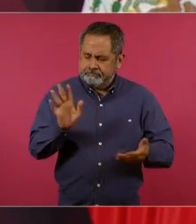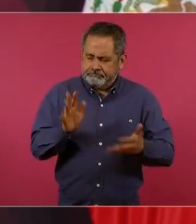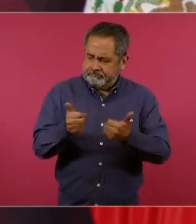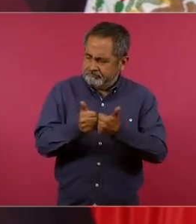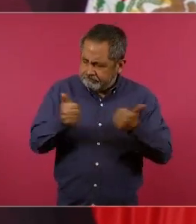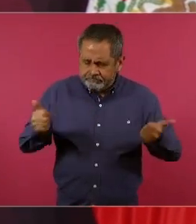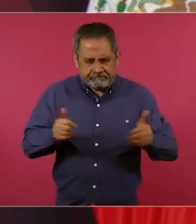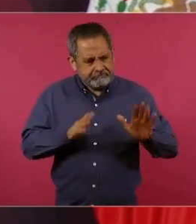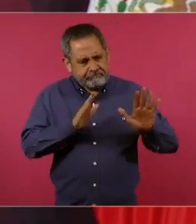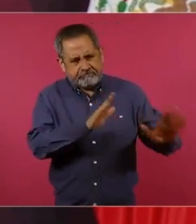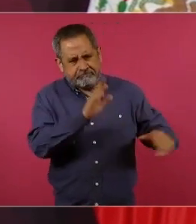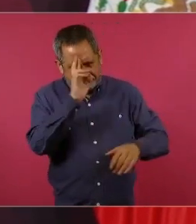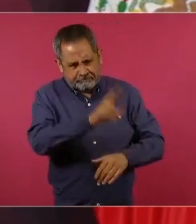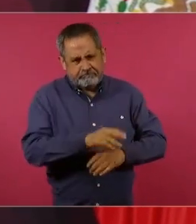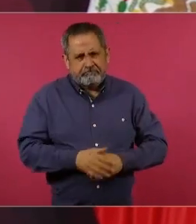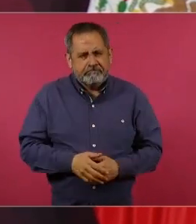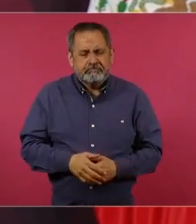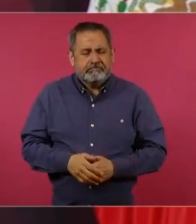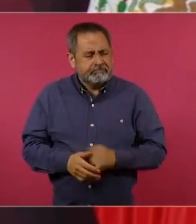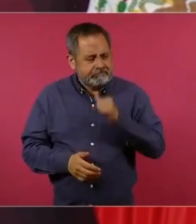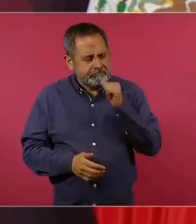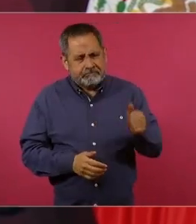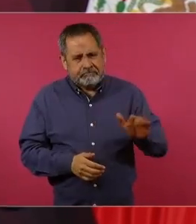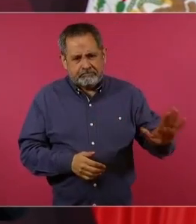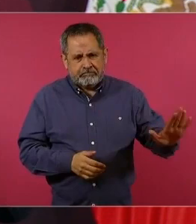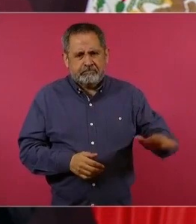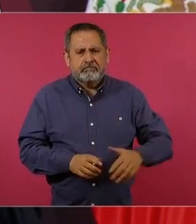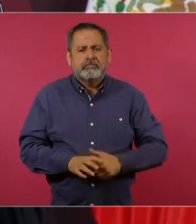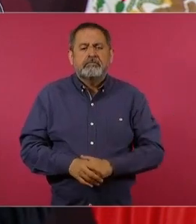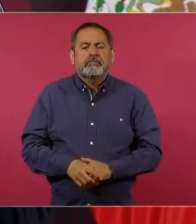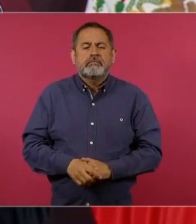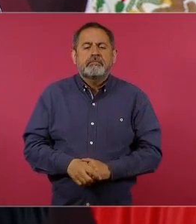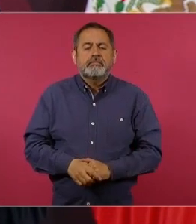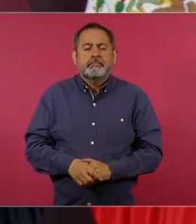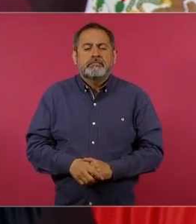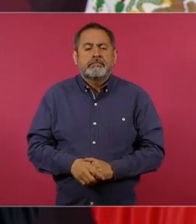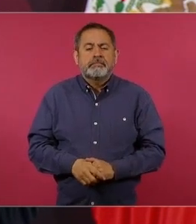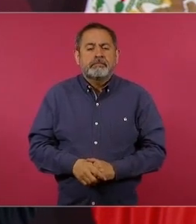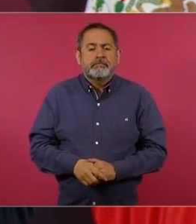no, nada, nada más